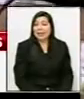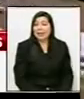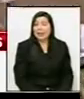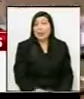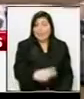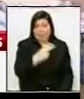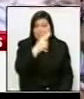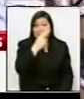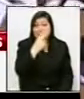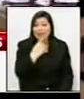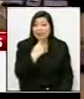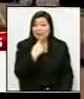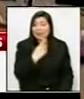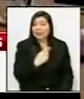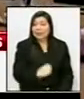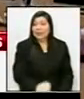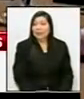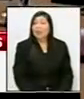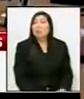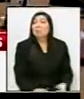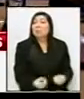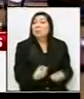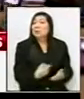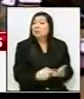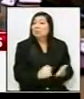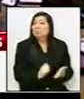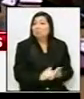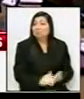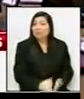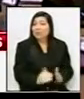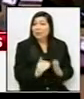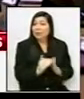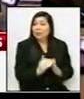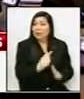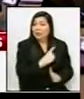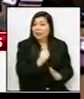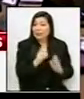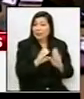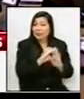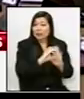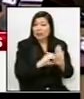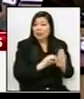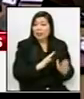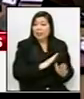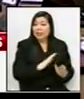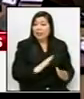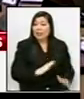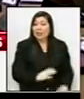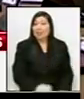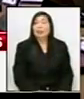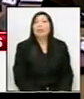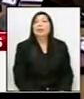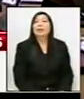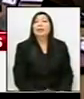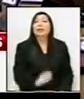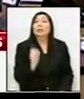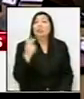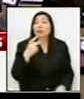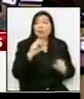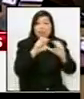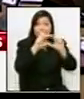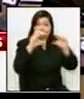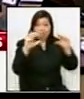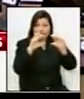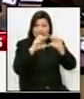Javier Velázquez, ¿ya? Porque el artículo 100 de la Constitución Política del Estado, en su tercer párrafo,